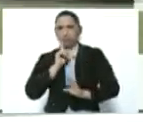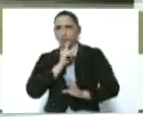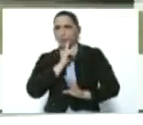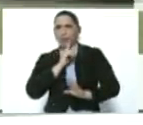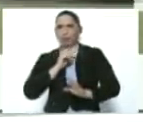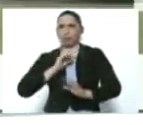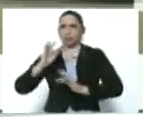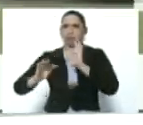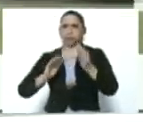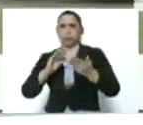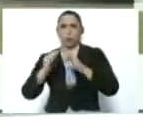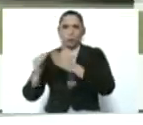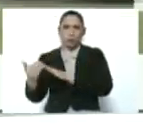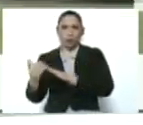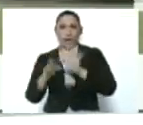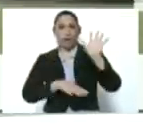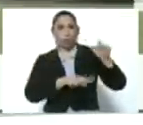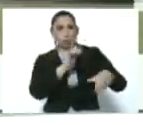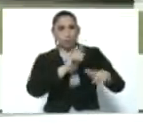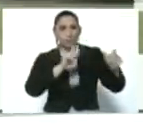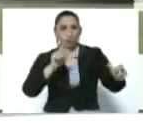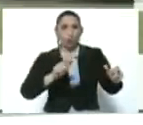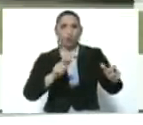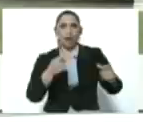14 son importados